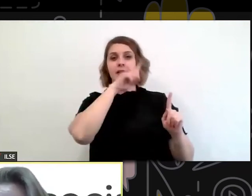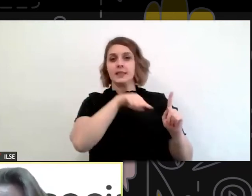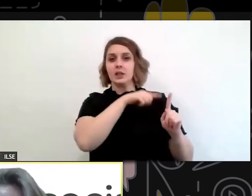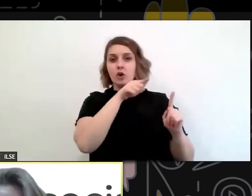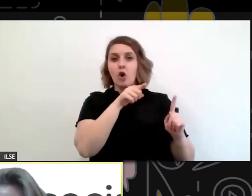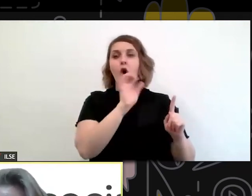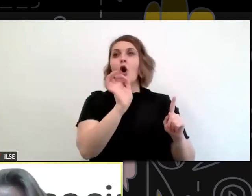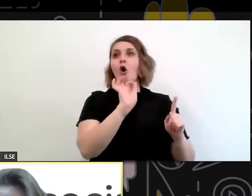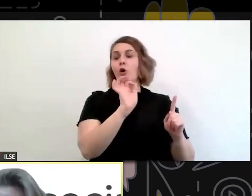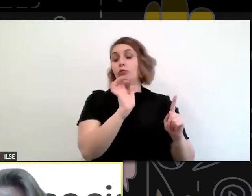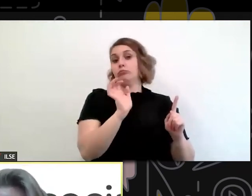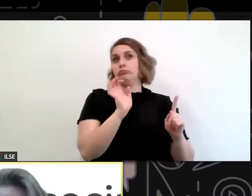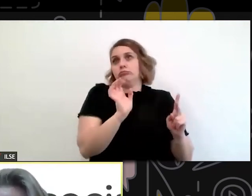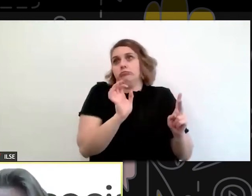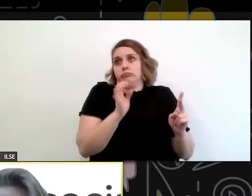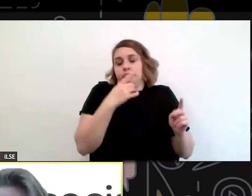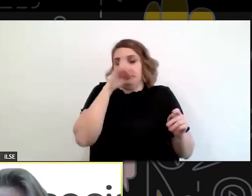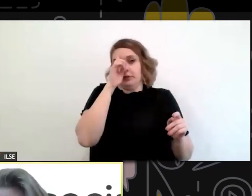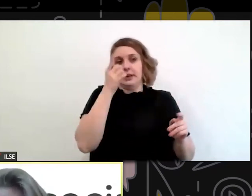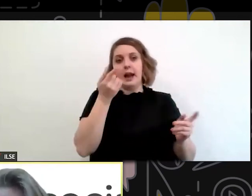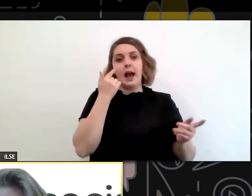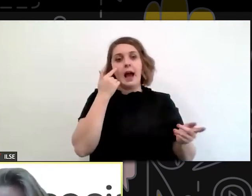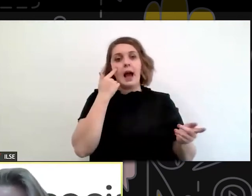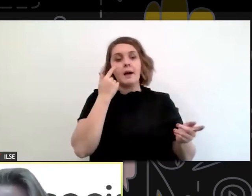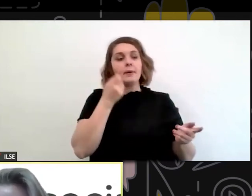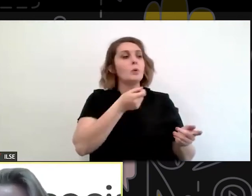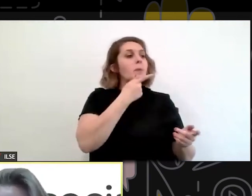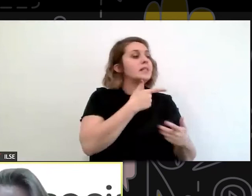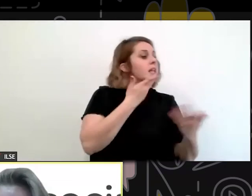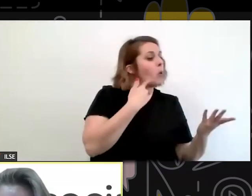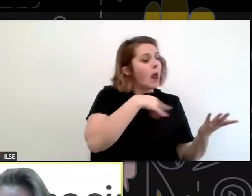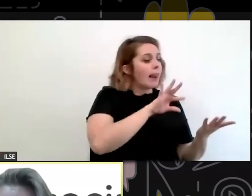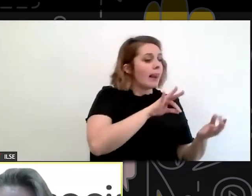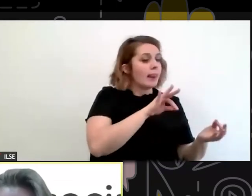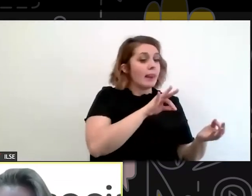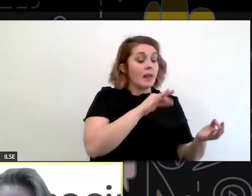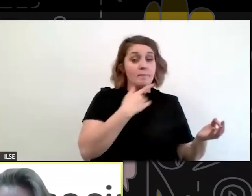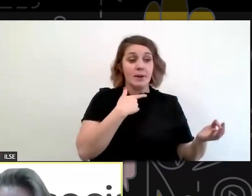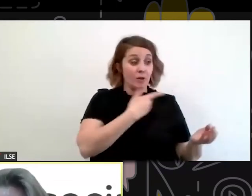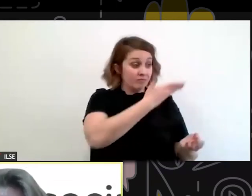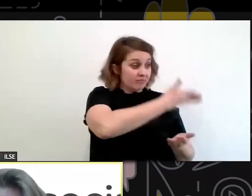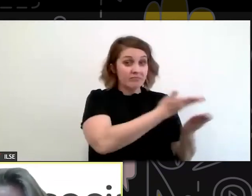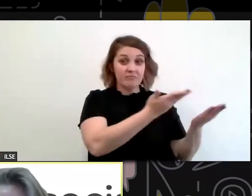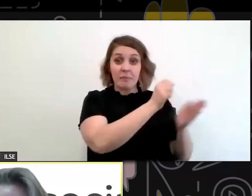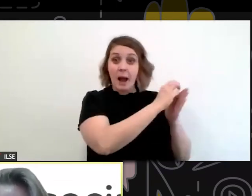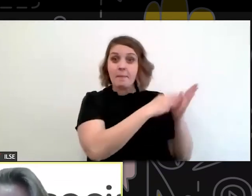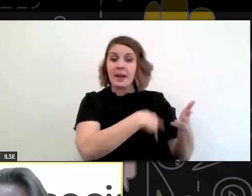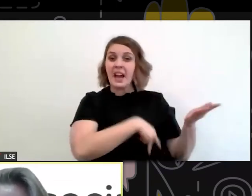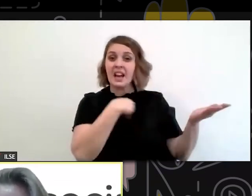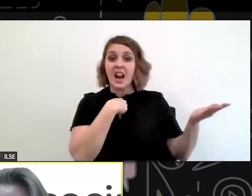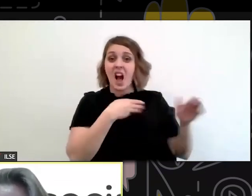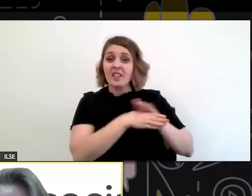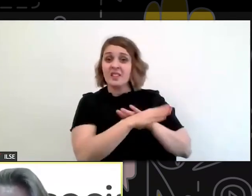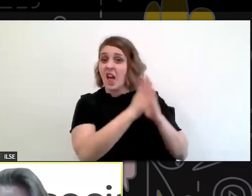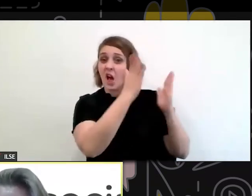no o cuál te tienes que tomar, pero ninguna de ellas tenía la posibilidad de hacerse accesible.